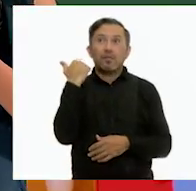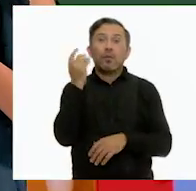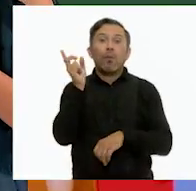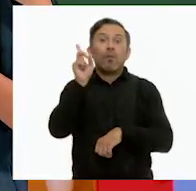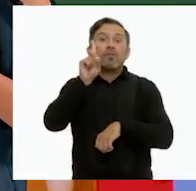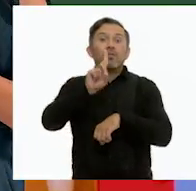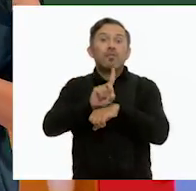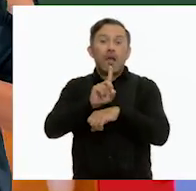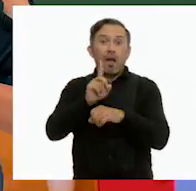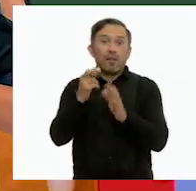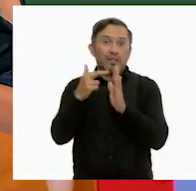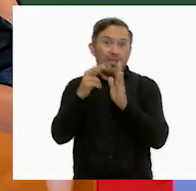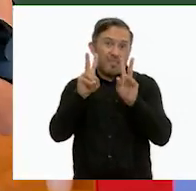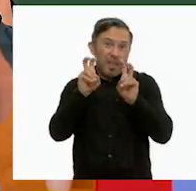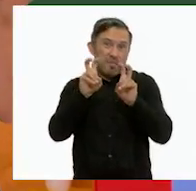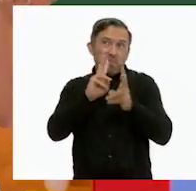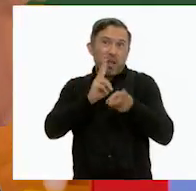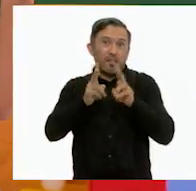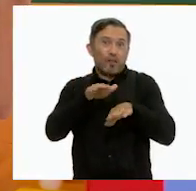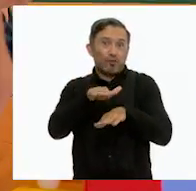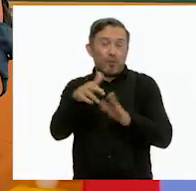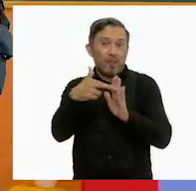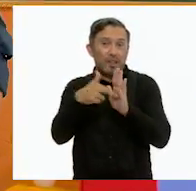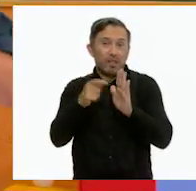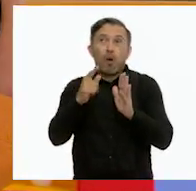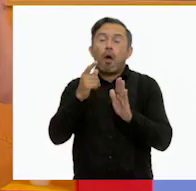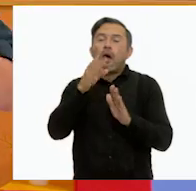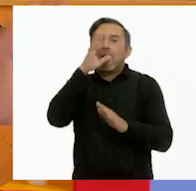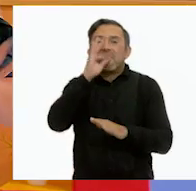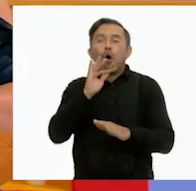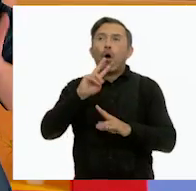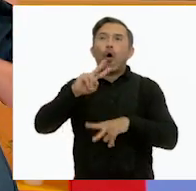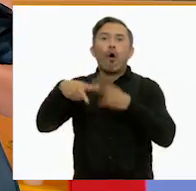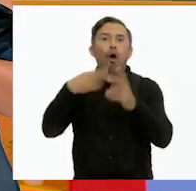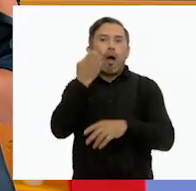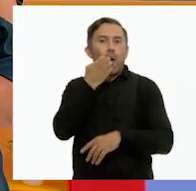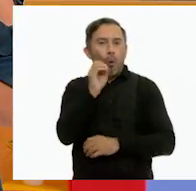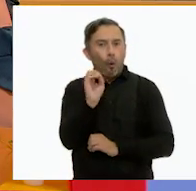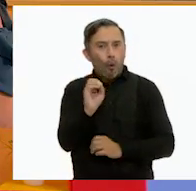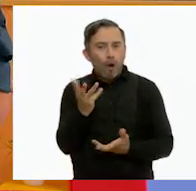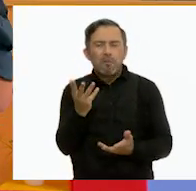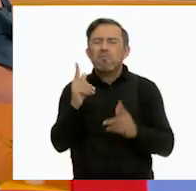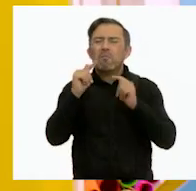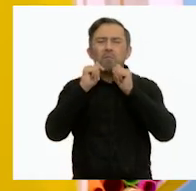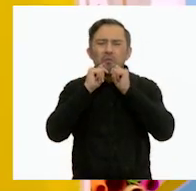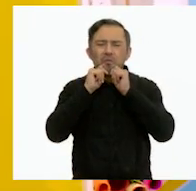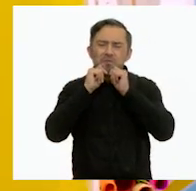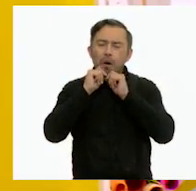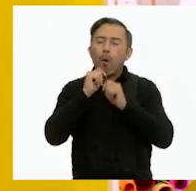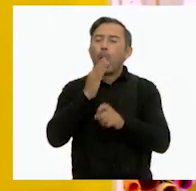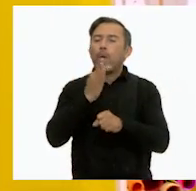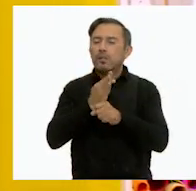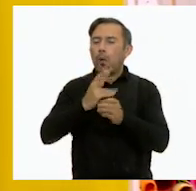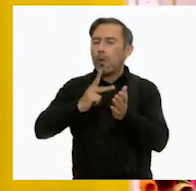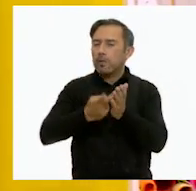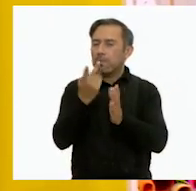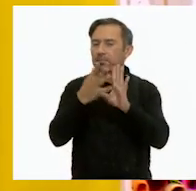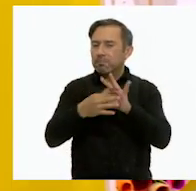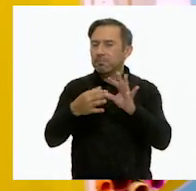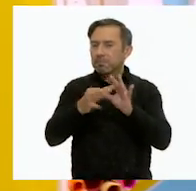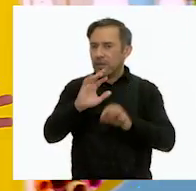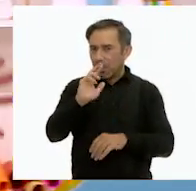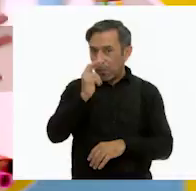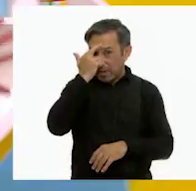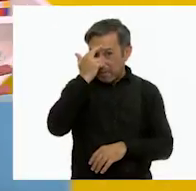niños no fueron a la escuela. O a lo mejor ya se les olvidó. No importa, ahorita las vamos a recordar. ¿Te parece? Vamos a